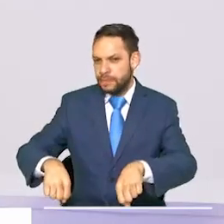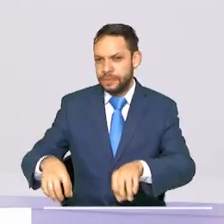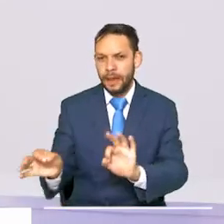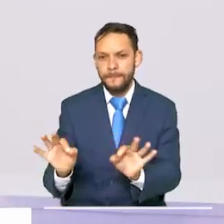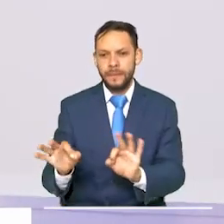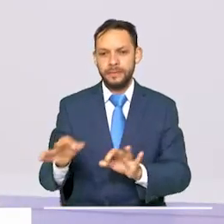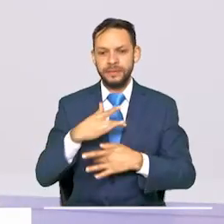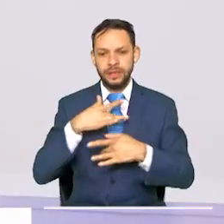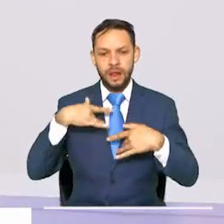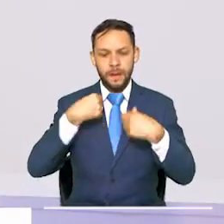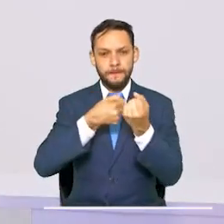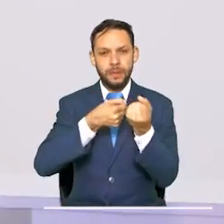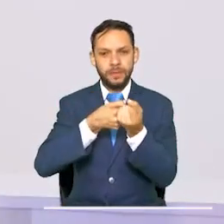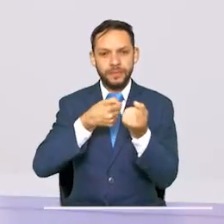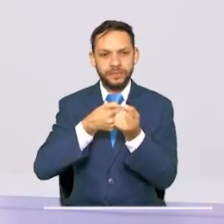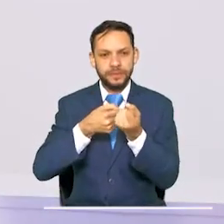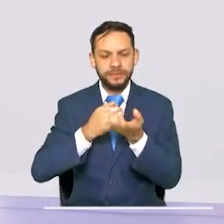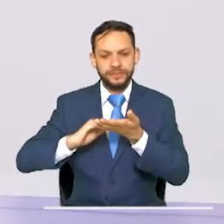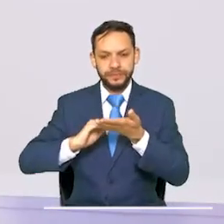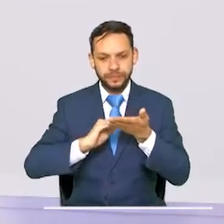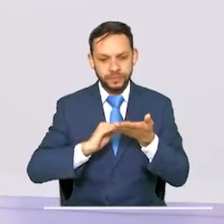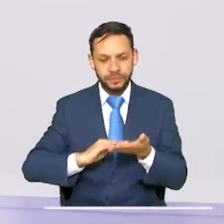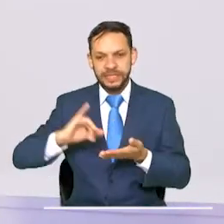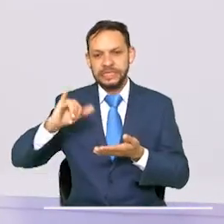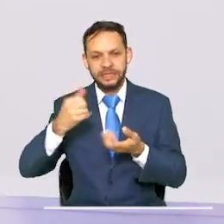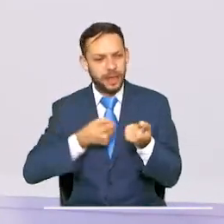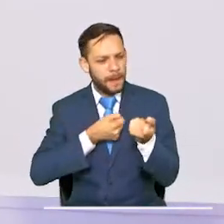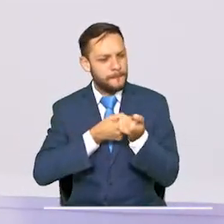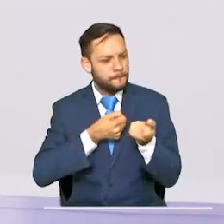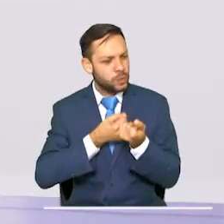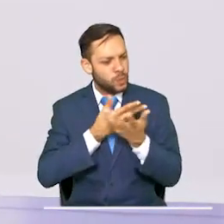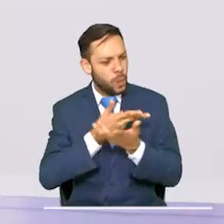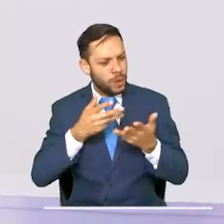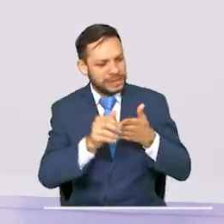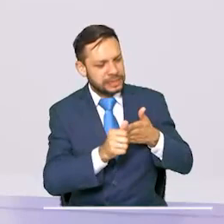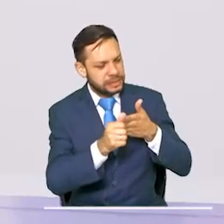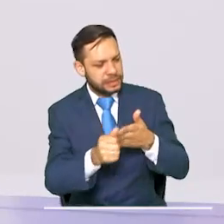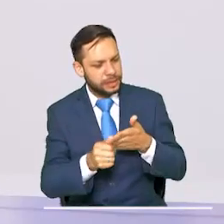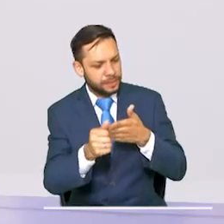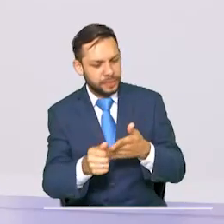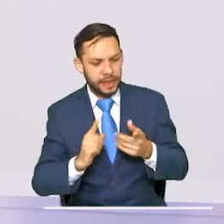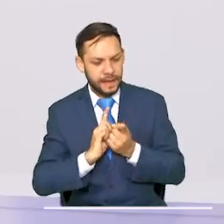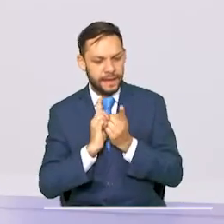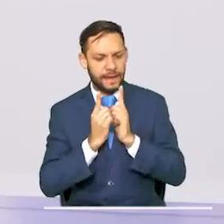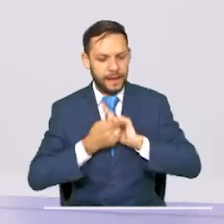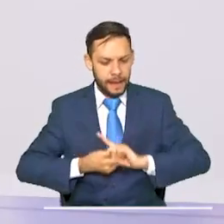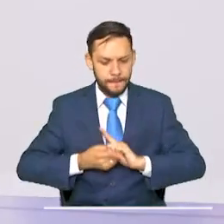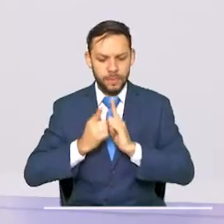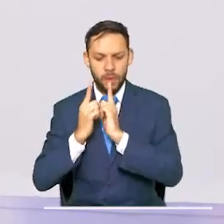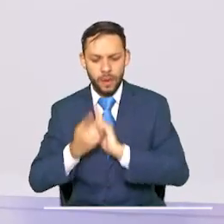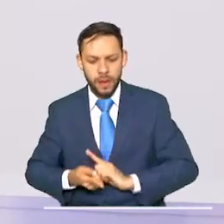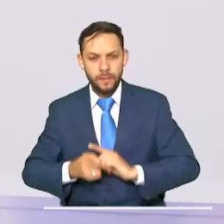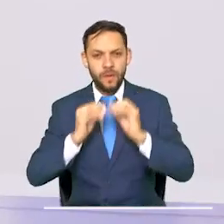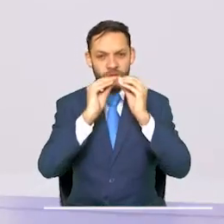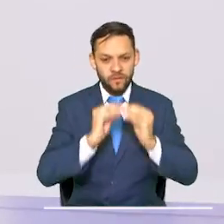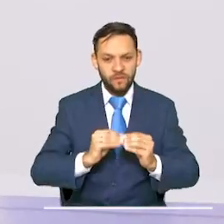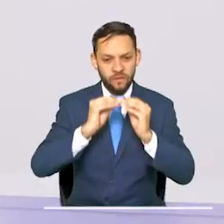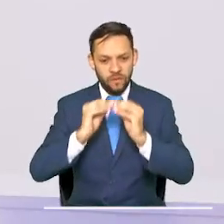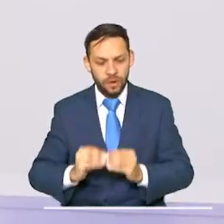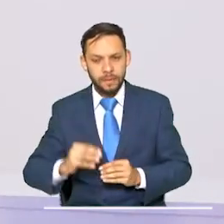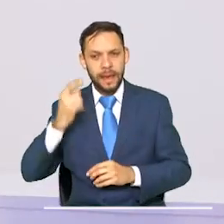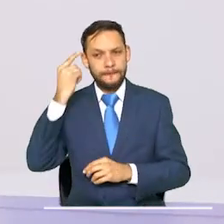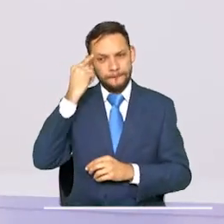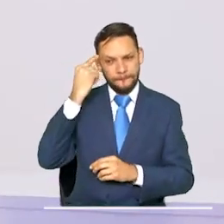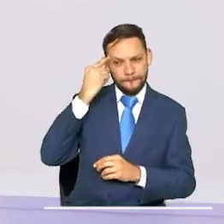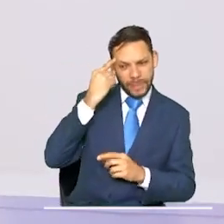para un plan terapéutico, sino que definitivamente tiene que haber también un cambio en la forma de pensar e imaginar